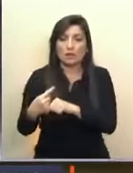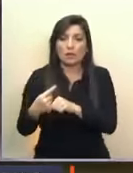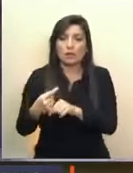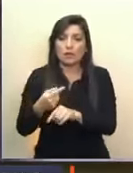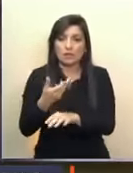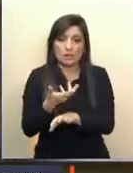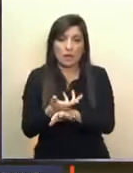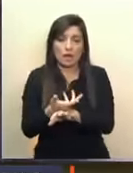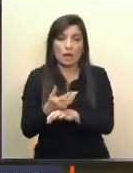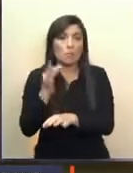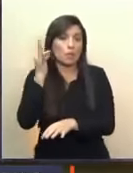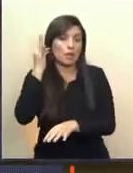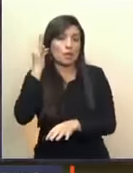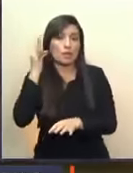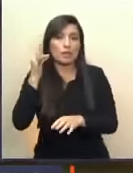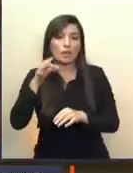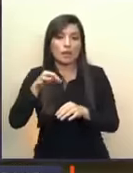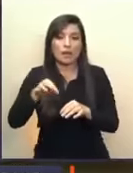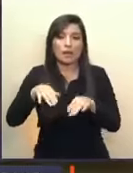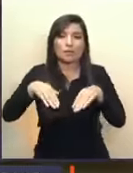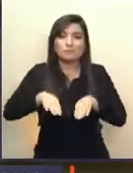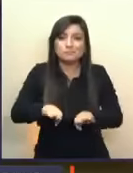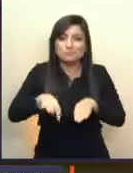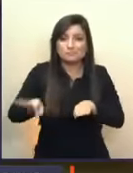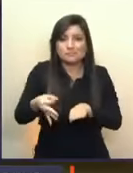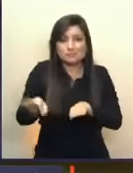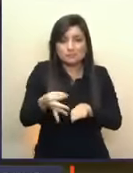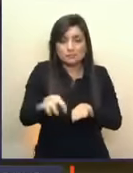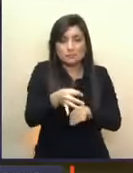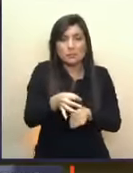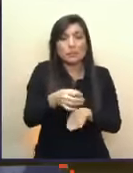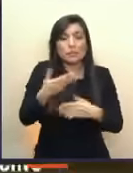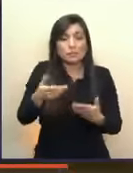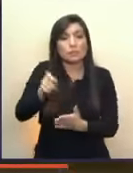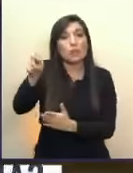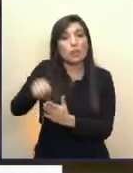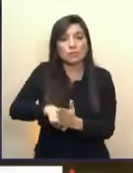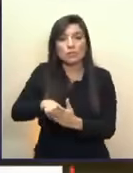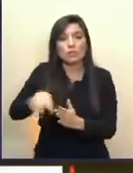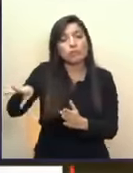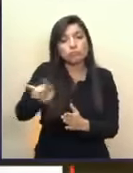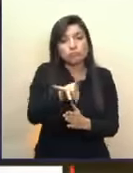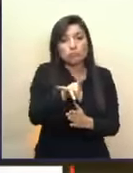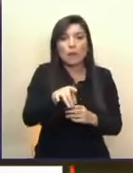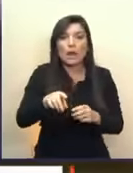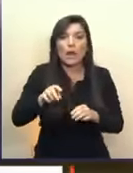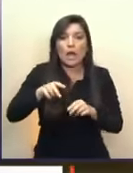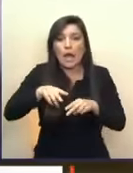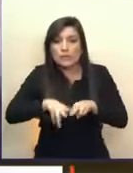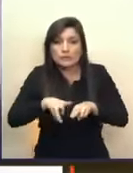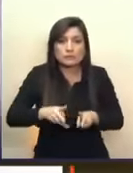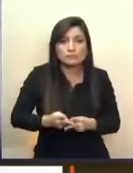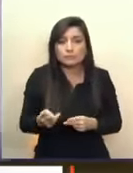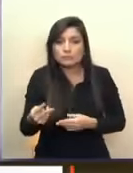señora era modista. Entonces la contrataron que venga acá a hacer un traje, y cuando ella viene a tomar las